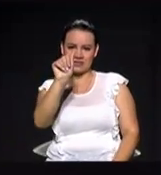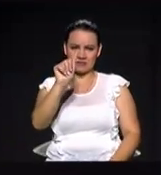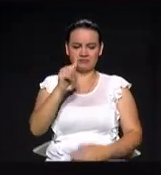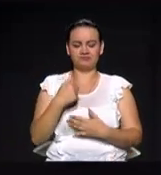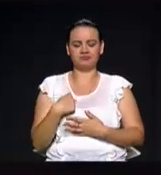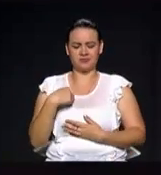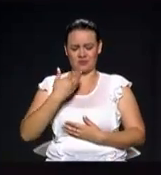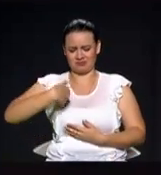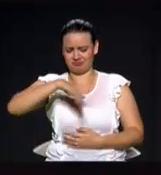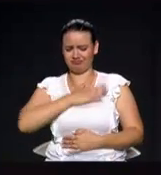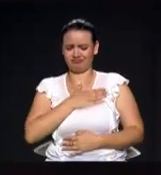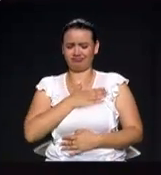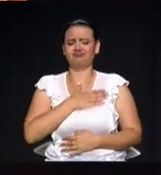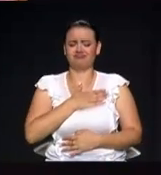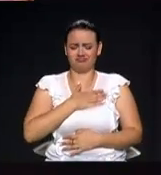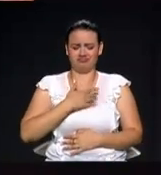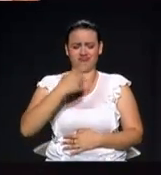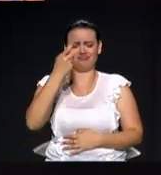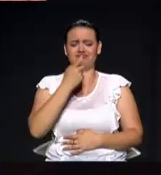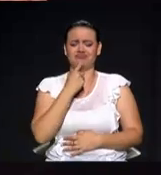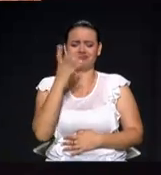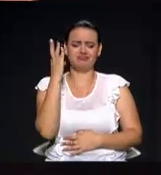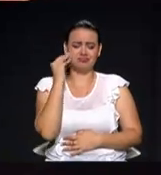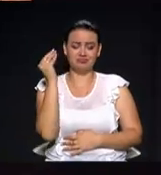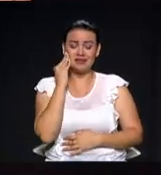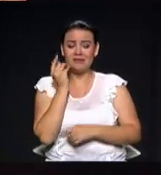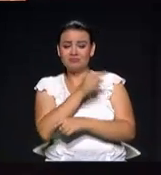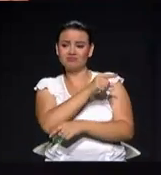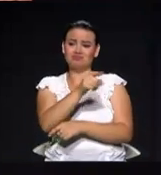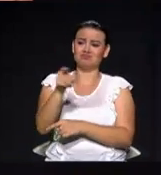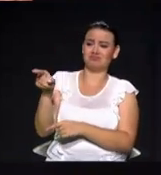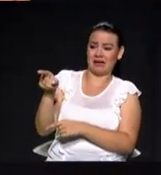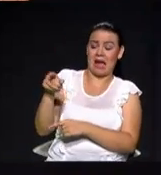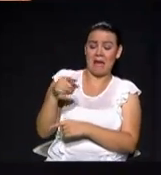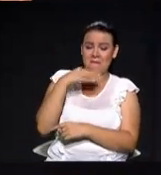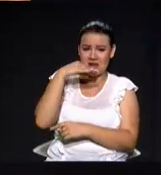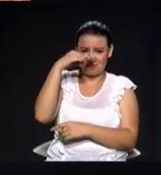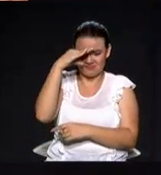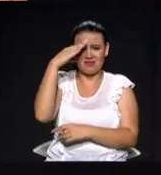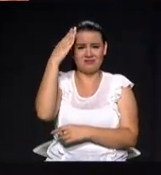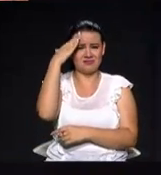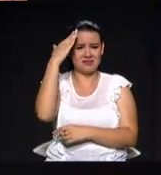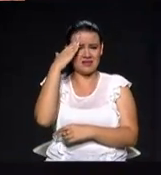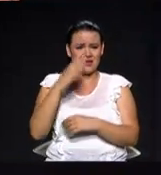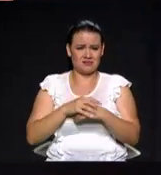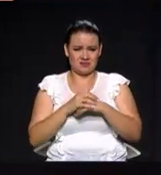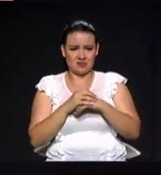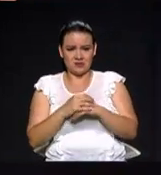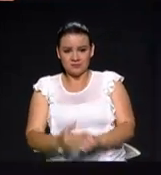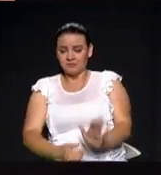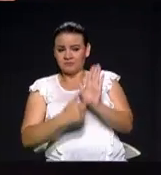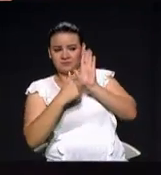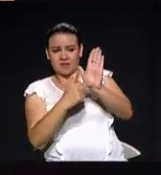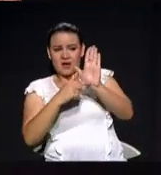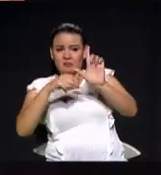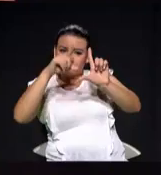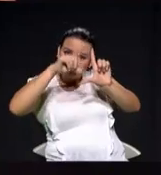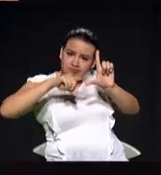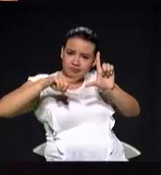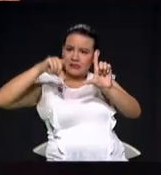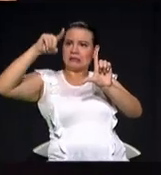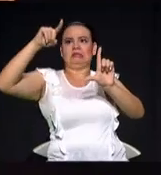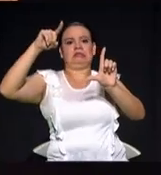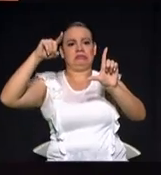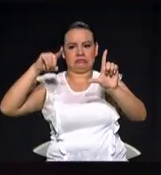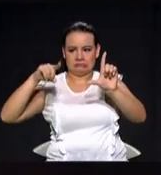trabajar por eso me parece el colmo que no hay derecho que las cifras de desempleo hoy en la ciudad hayan llegado hasta este punto